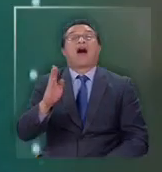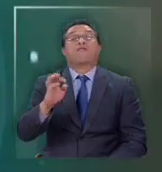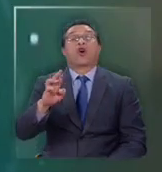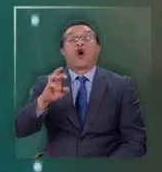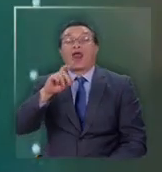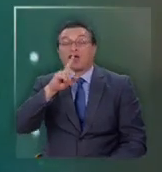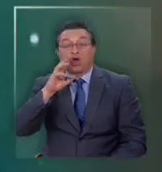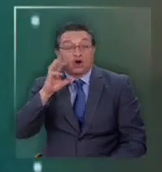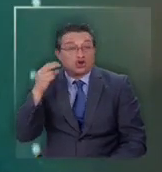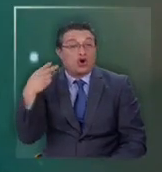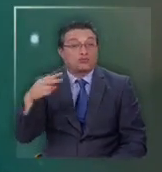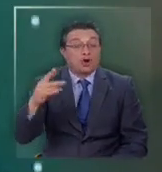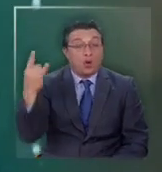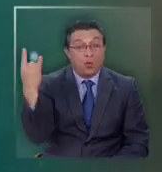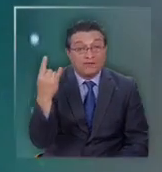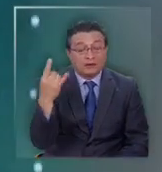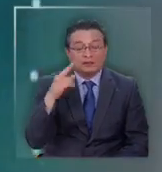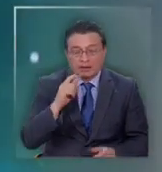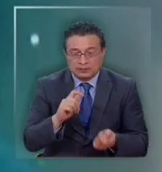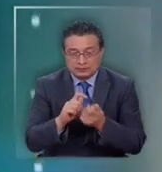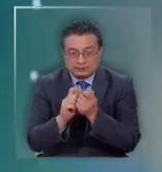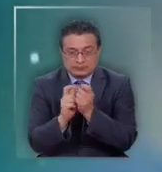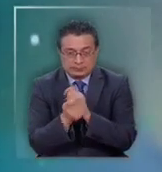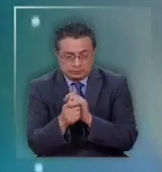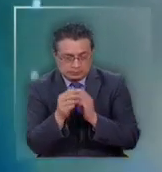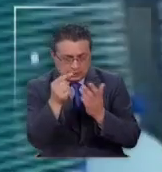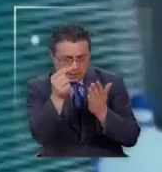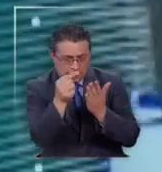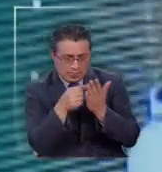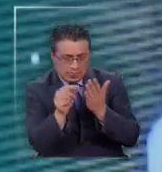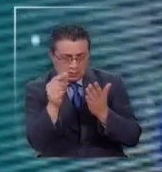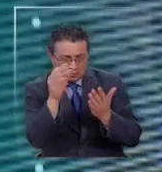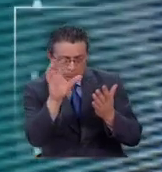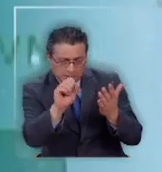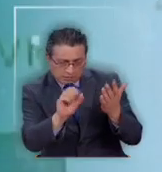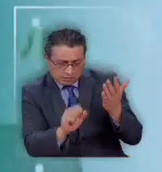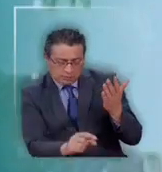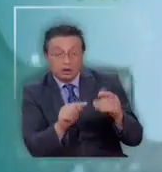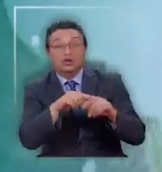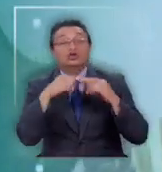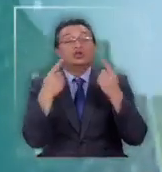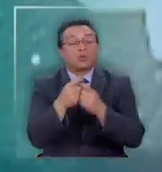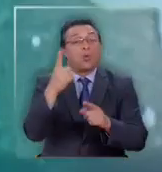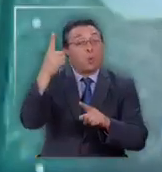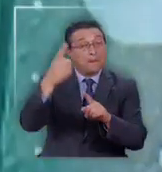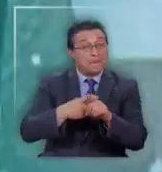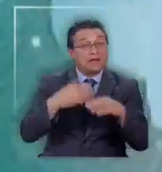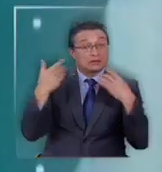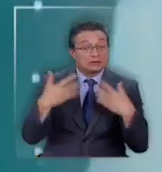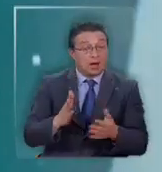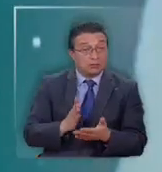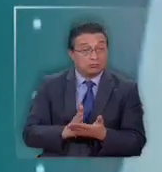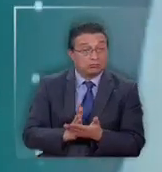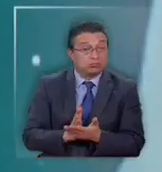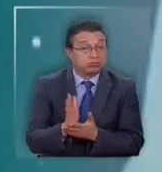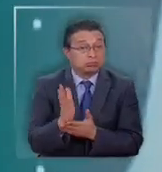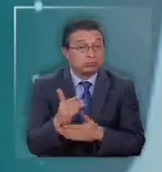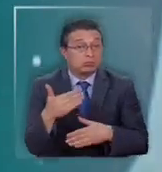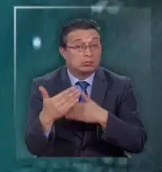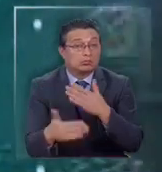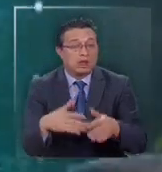reconvierten desde la investigación hacia el diagnóstico y hoy día a menos de un mes que la echamos a andar tenemos